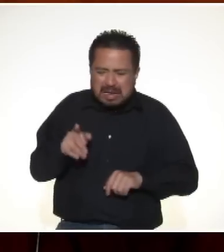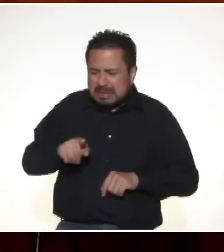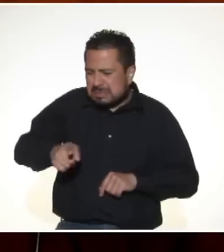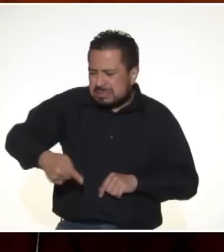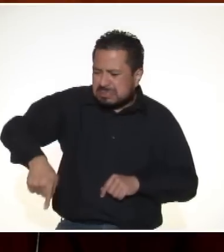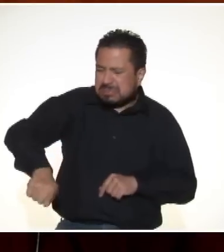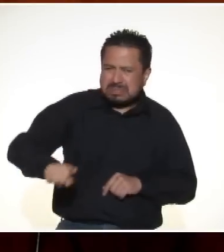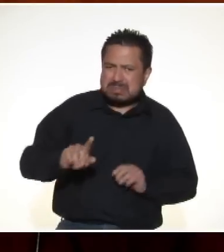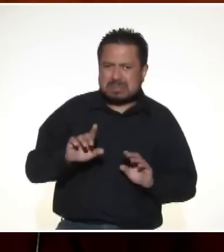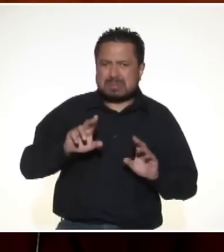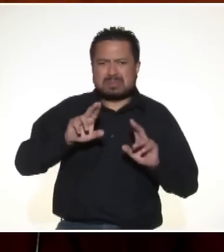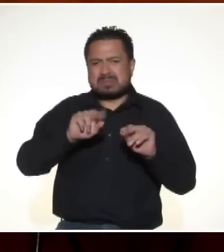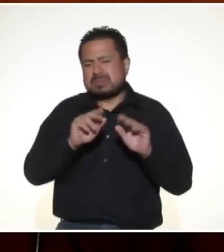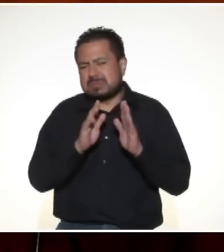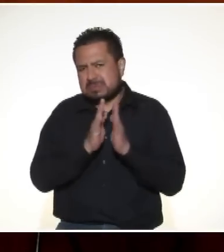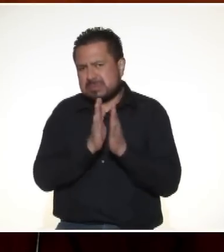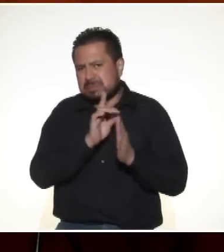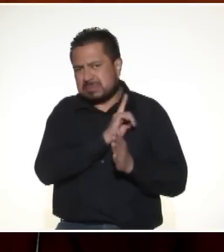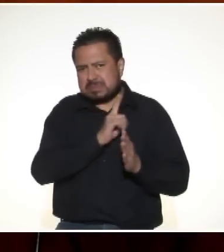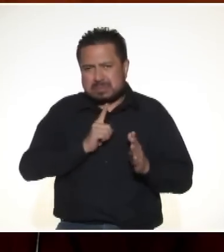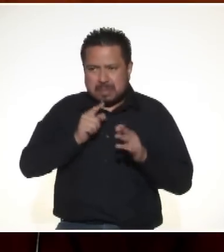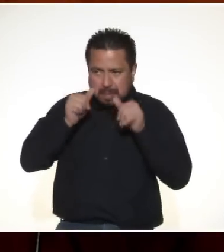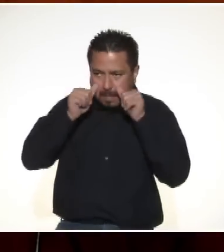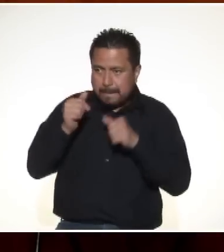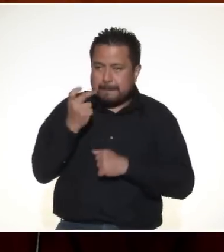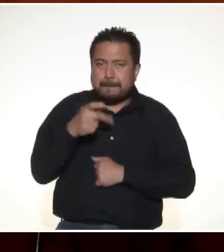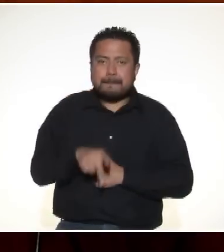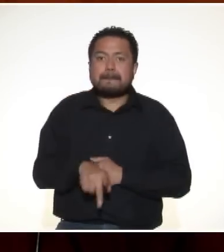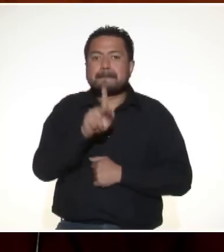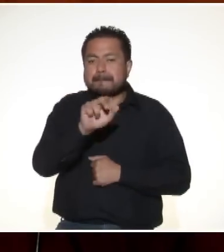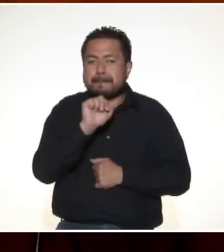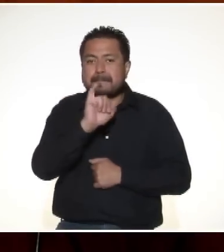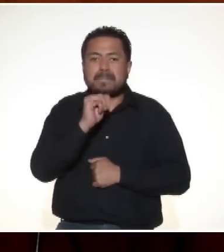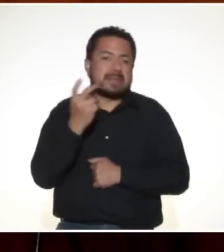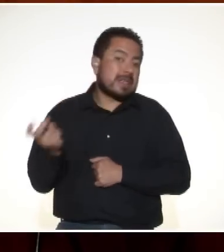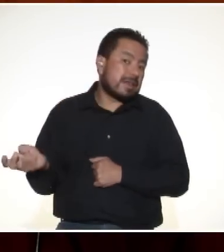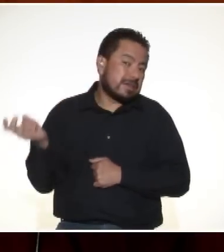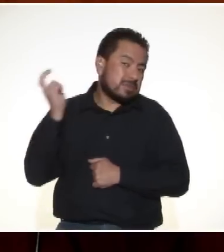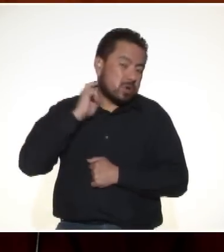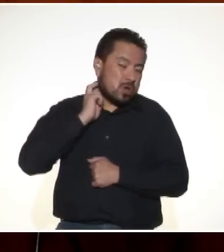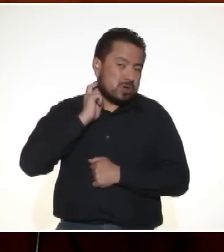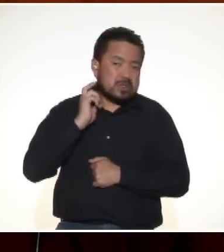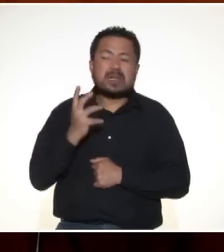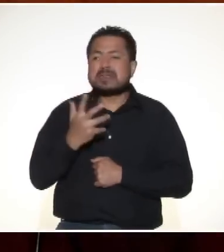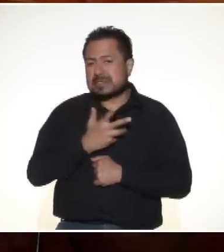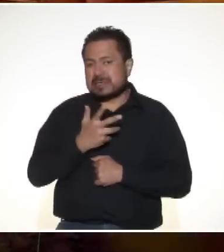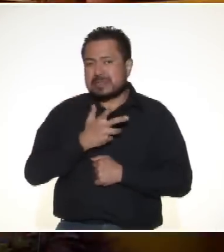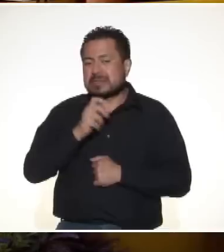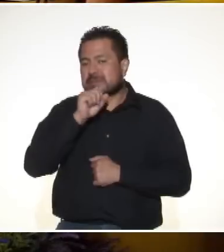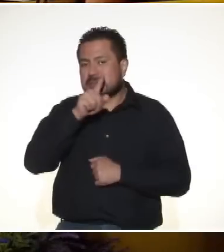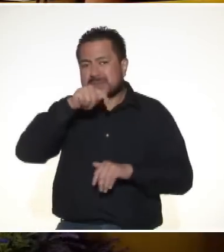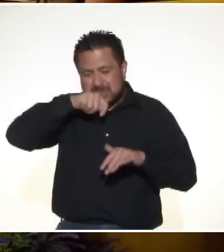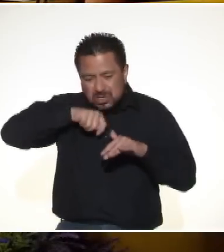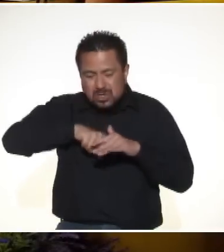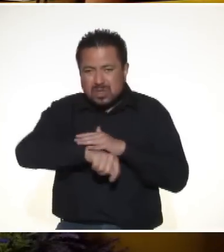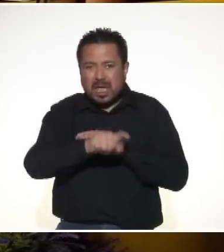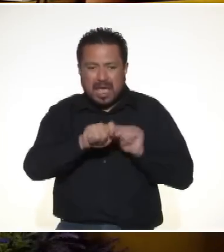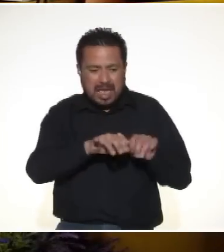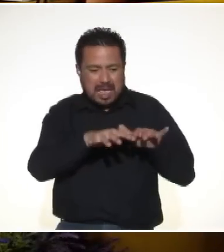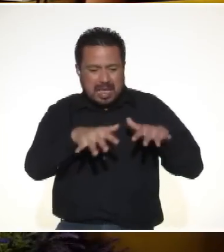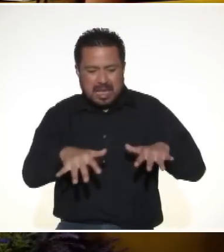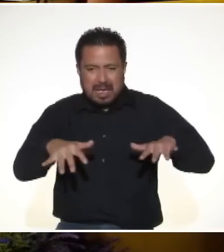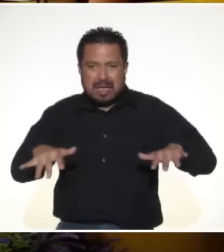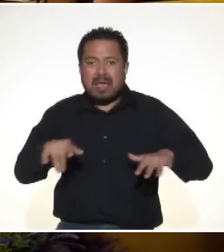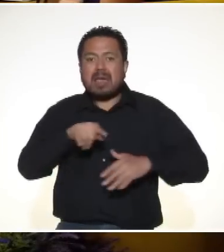en los cenotes, y por favor eso tomémoslo en cuenta. Pero sí hay murciélagos y los cenotes tienen cavernas